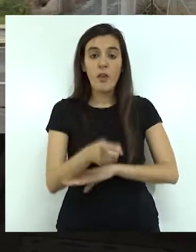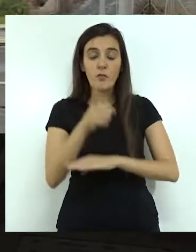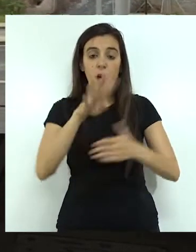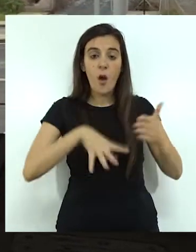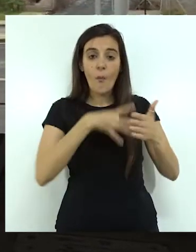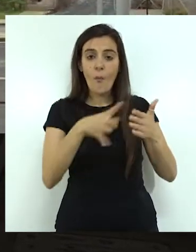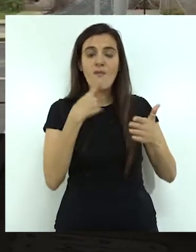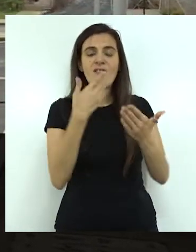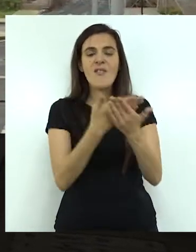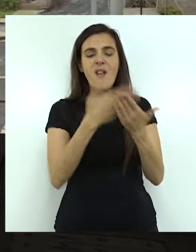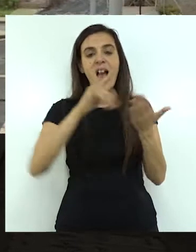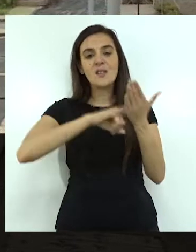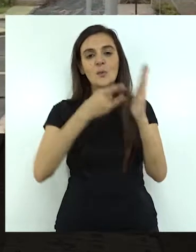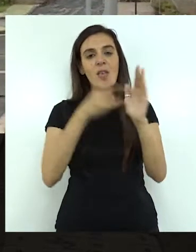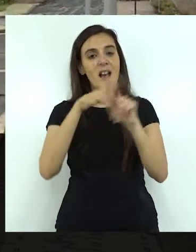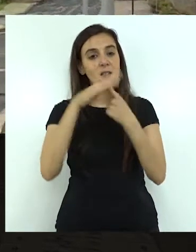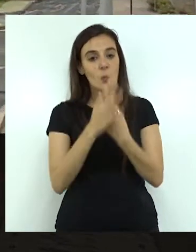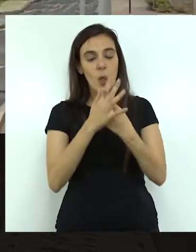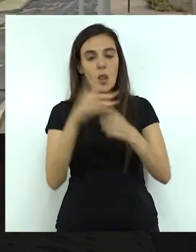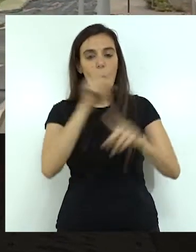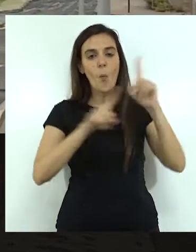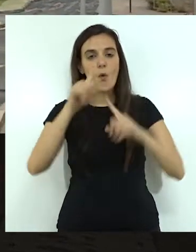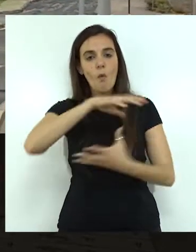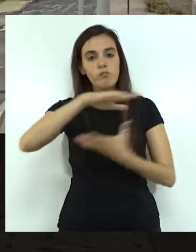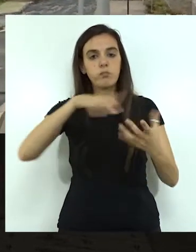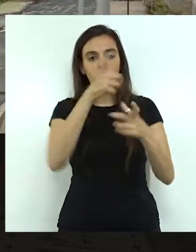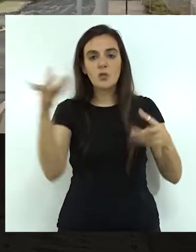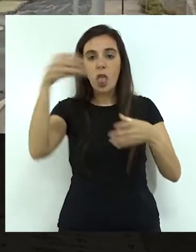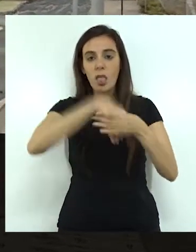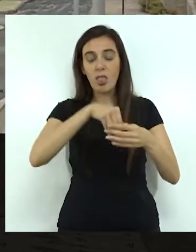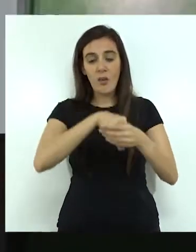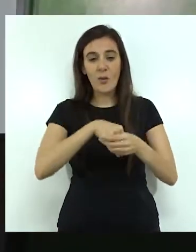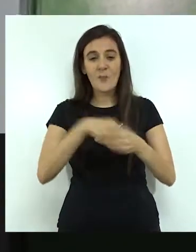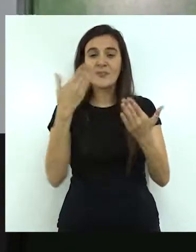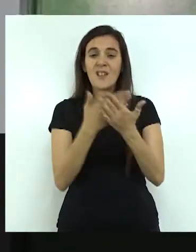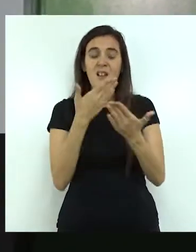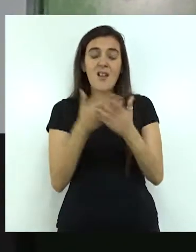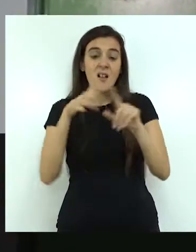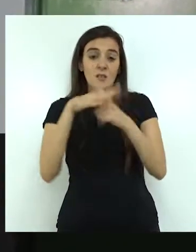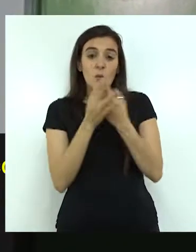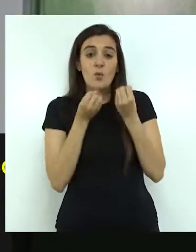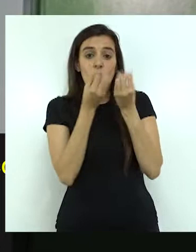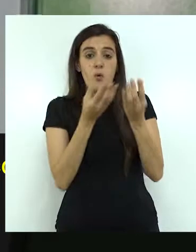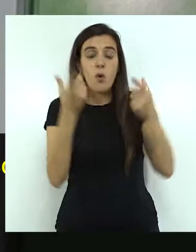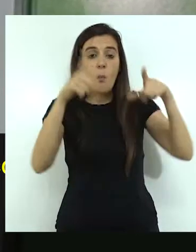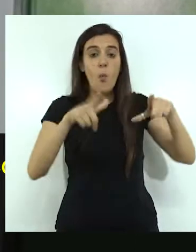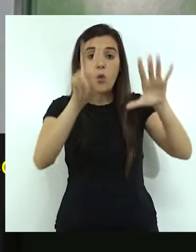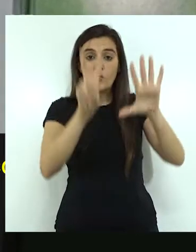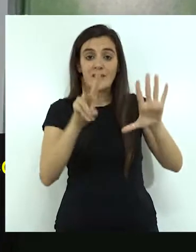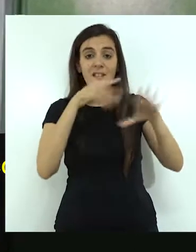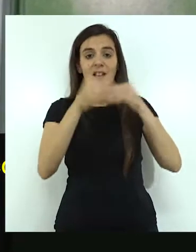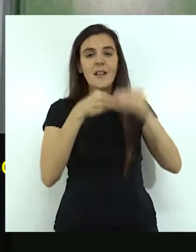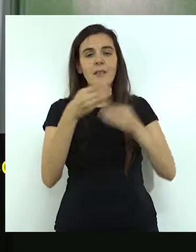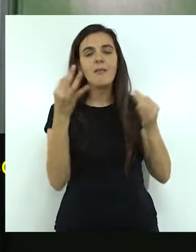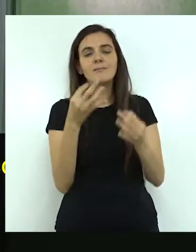soluciones a la situación de conflictividad de los internos se abordó la situación del módulo 7 donde si bien es verdad